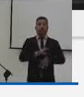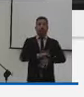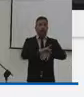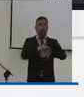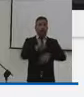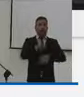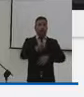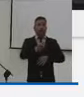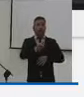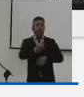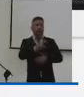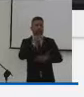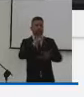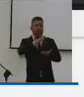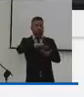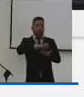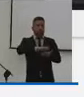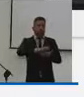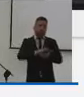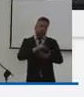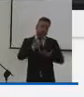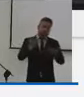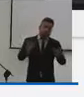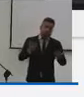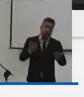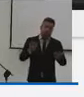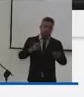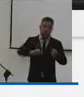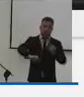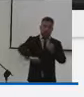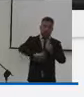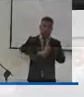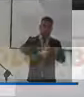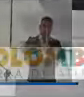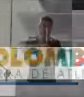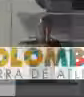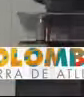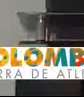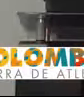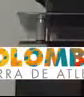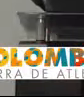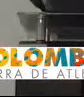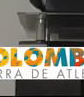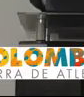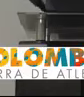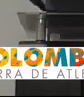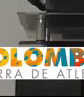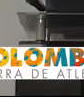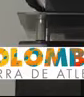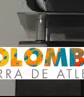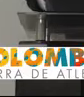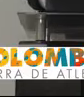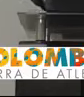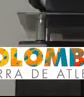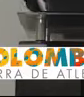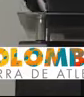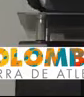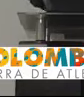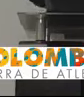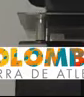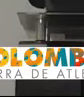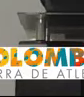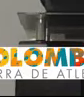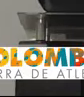Doctor Gaviria, muchas gracias por su participación y, por supuesto, por este gran apoyo al Ministerio del Deporte. Entramos ya a las